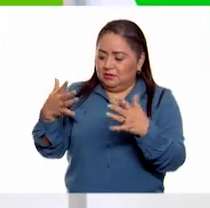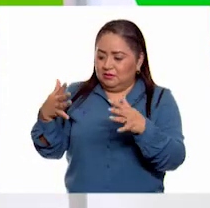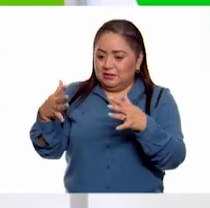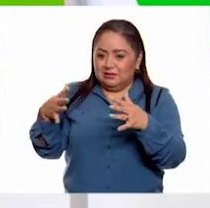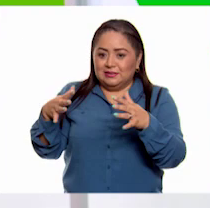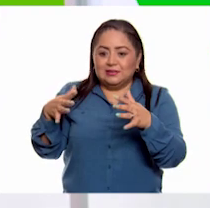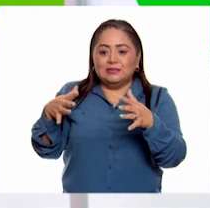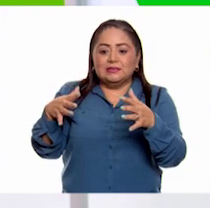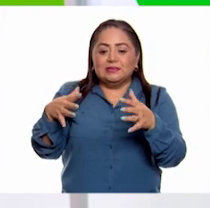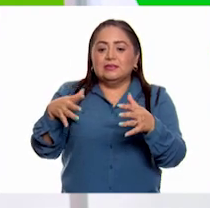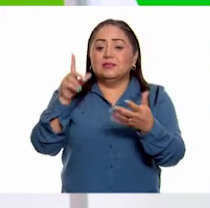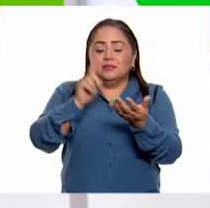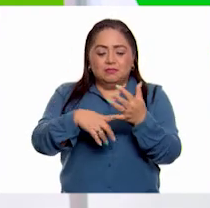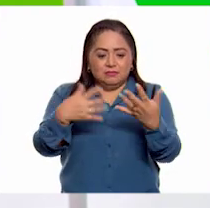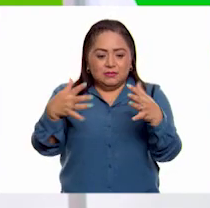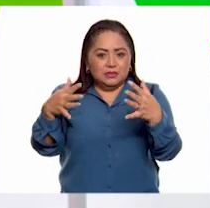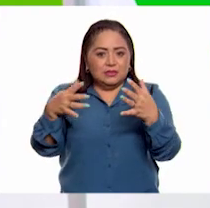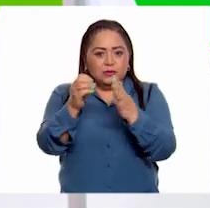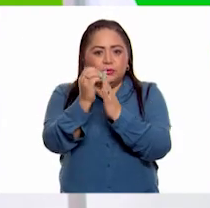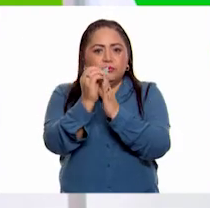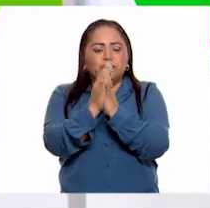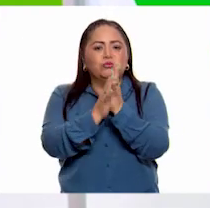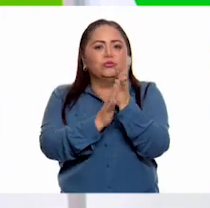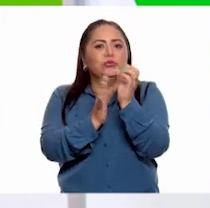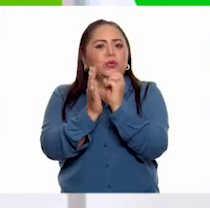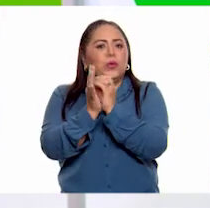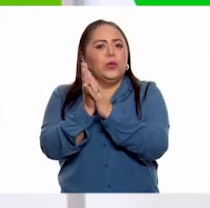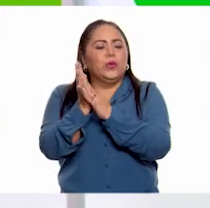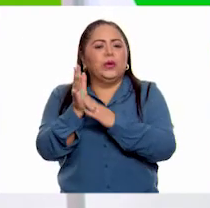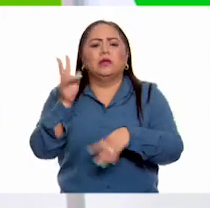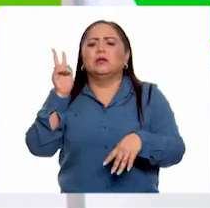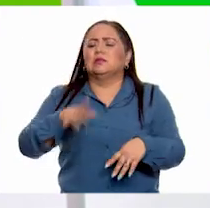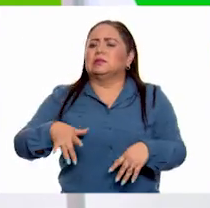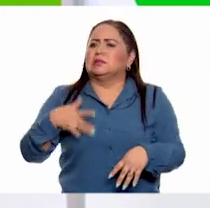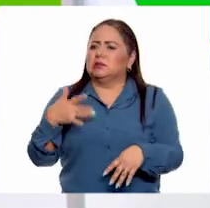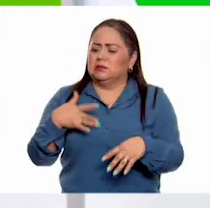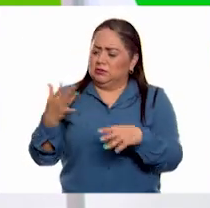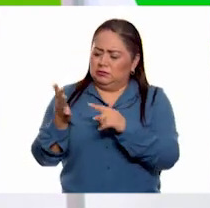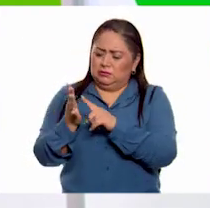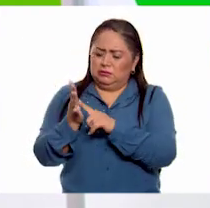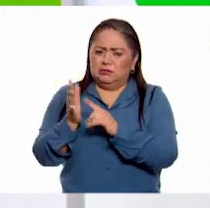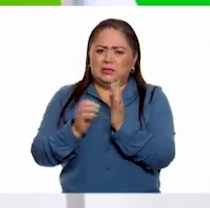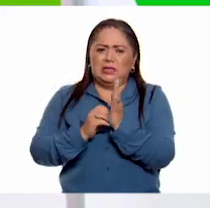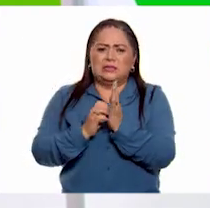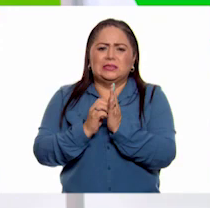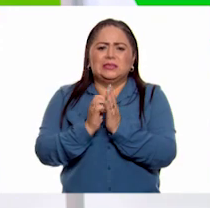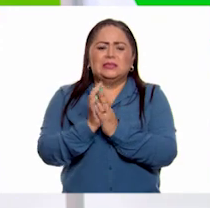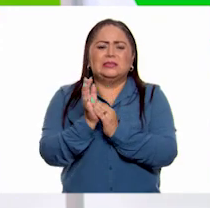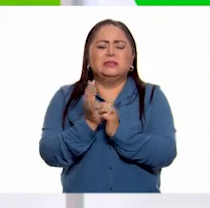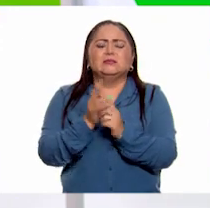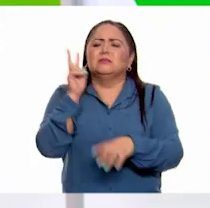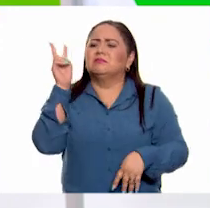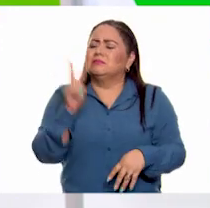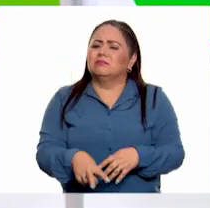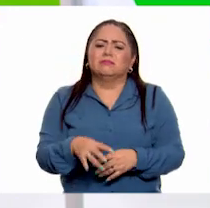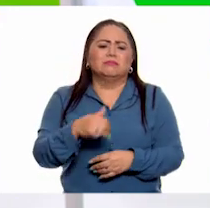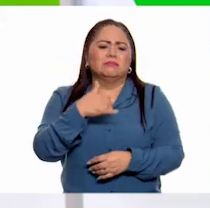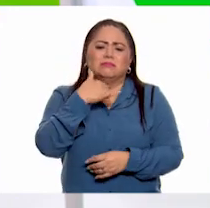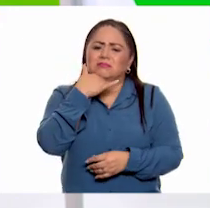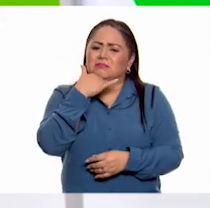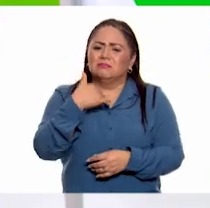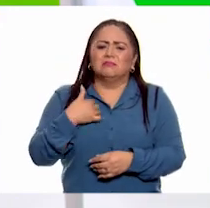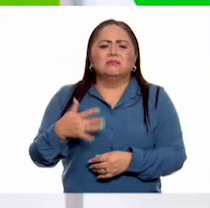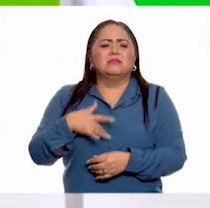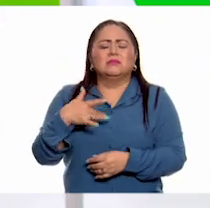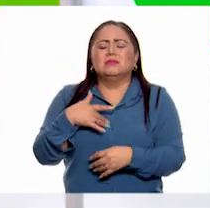temblando. Las manos me están sudando y... Ay, siento que las manos me hormiguean y la verdad... Ay, es que como